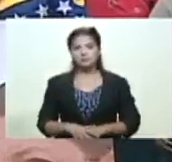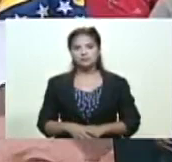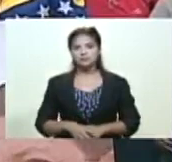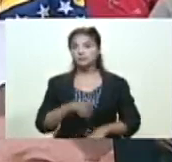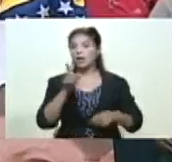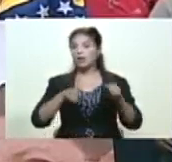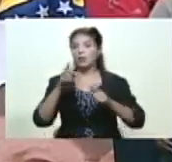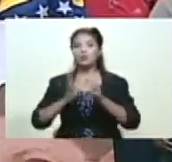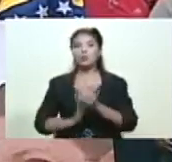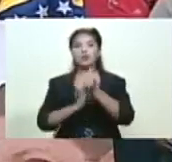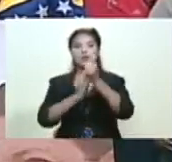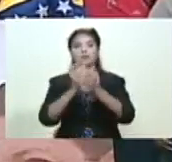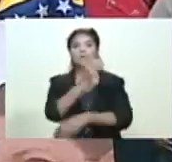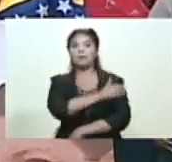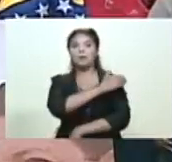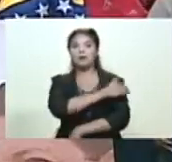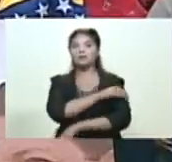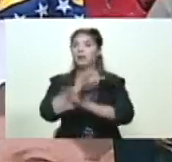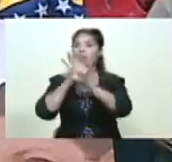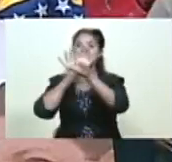dirigentes de derecha de países